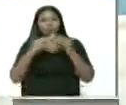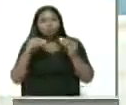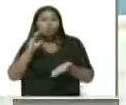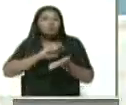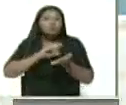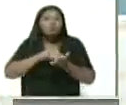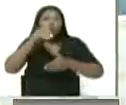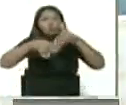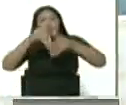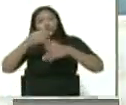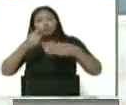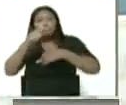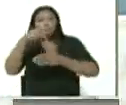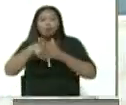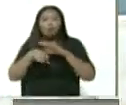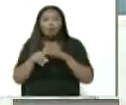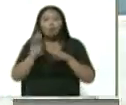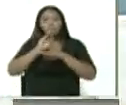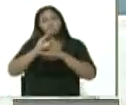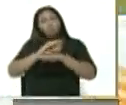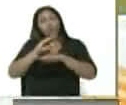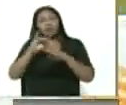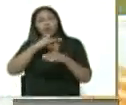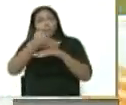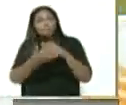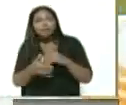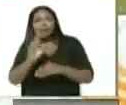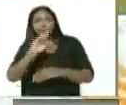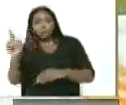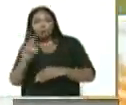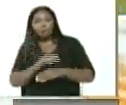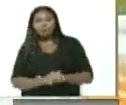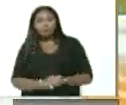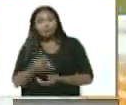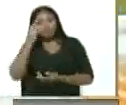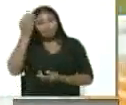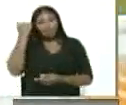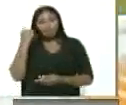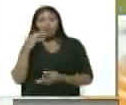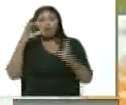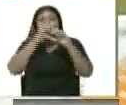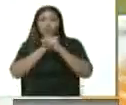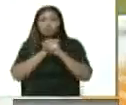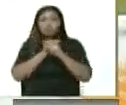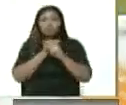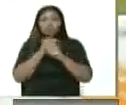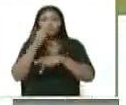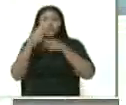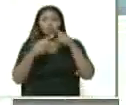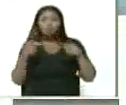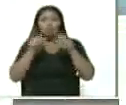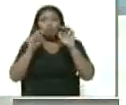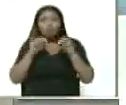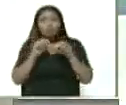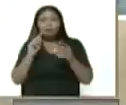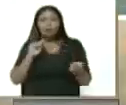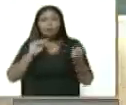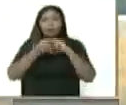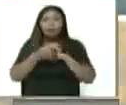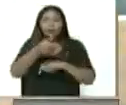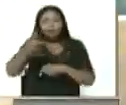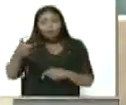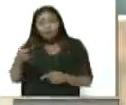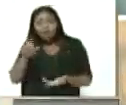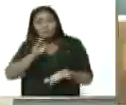bien están bajo la custodia del plan república y el día de ayer en la noche bien se procedió a trasladar a cada centro